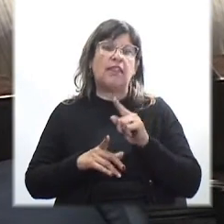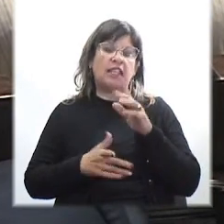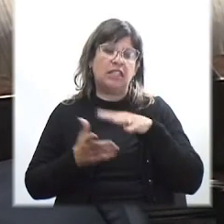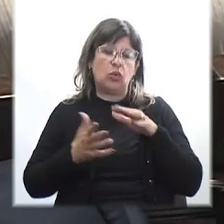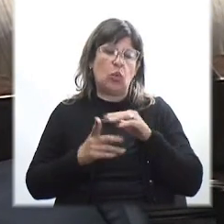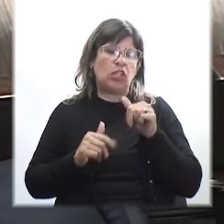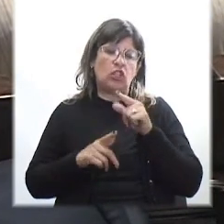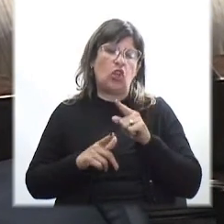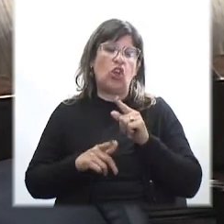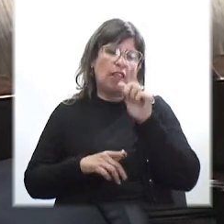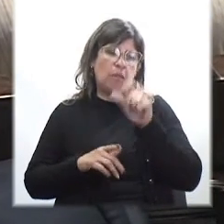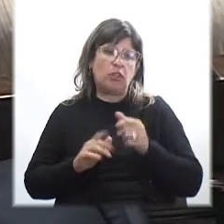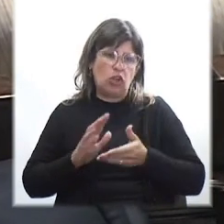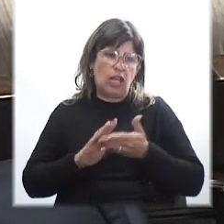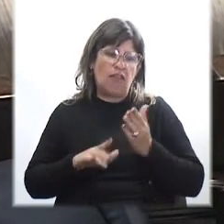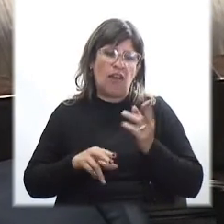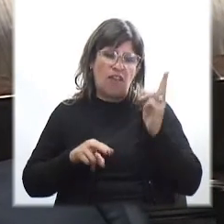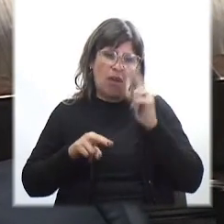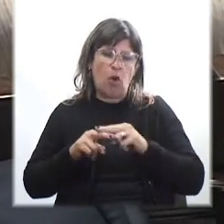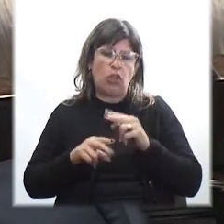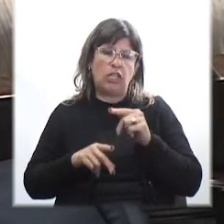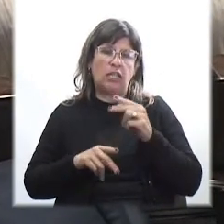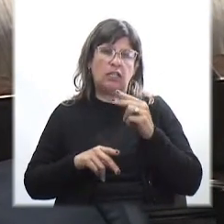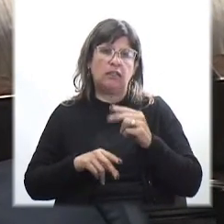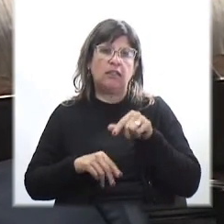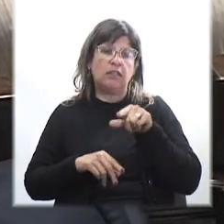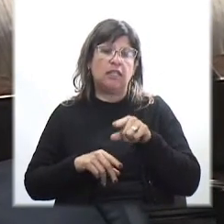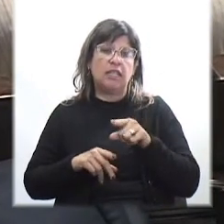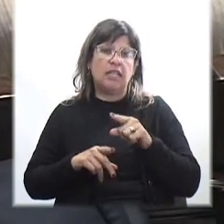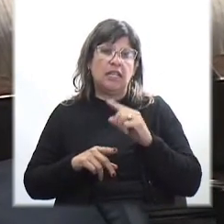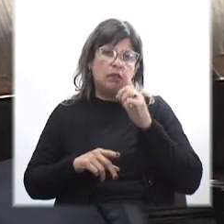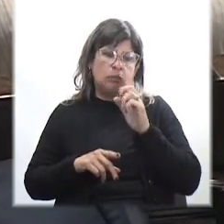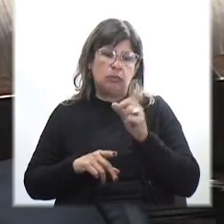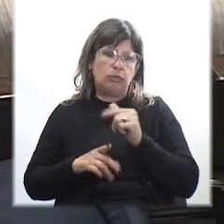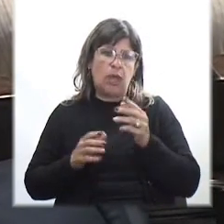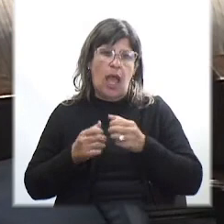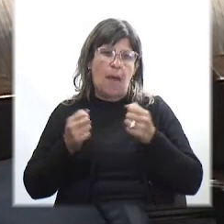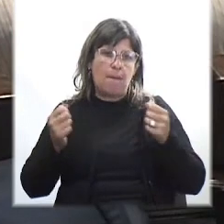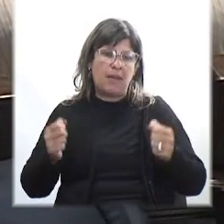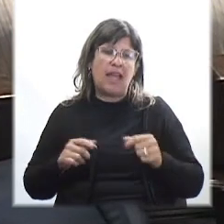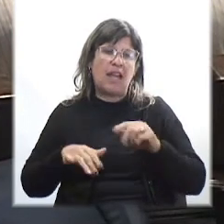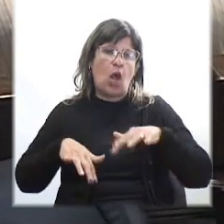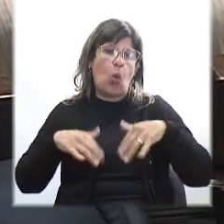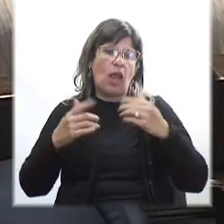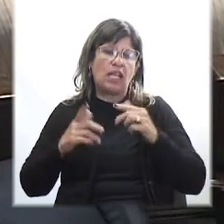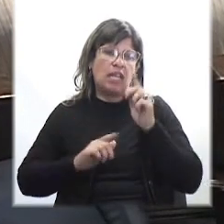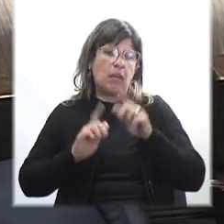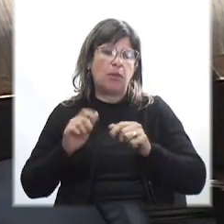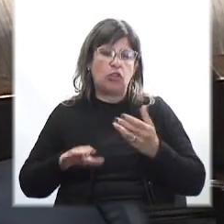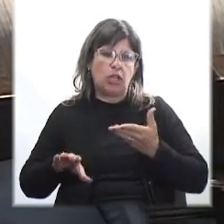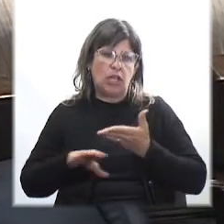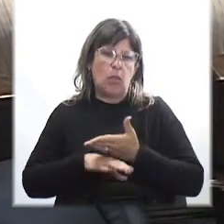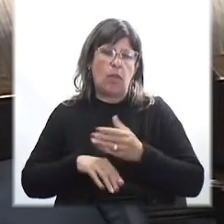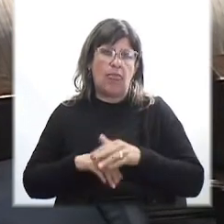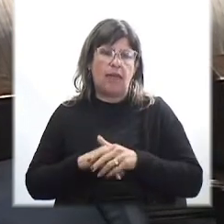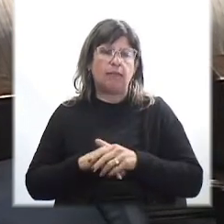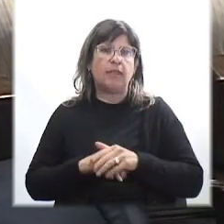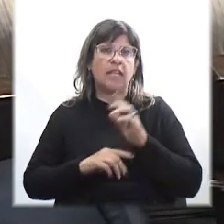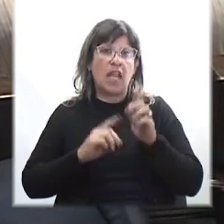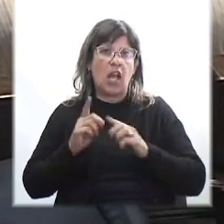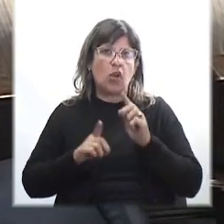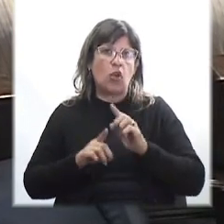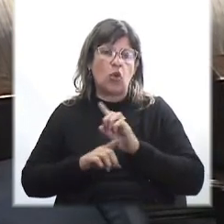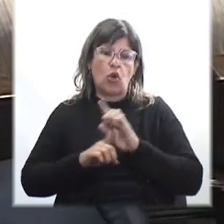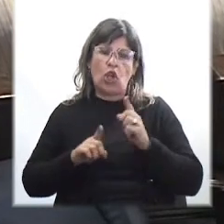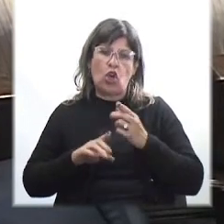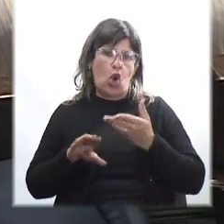extremos de pacientes terminales, enseguida se amplían para prácticamente cualquiera que lo pida y algunos